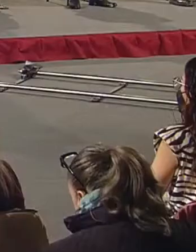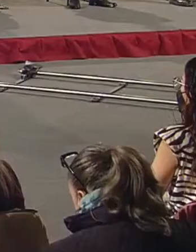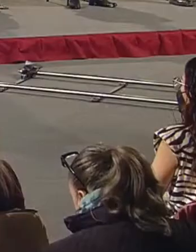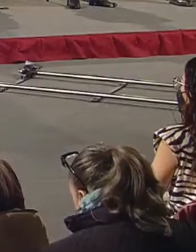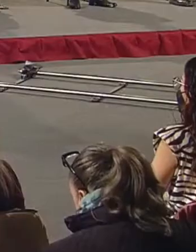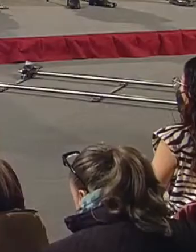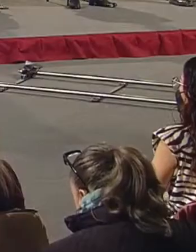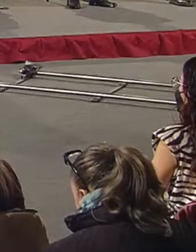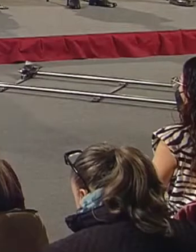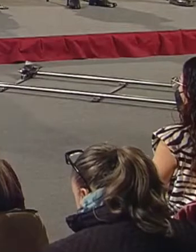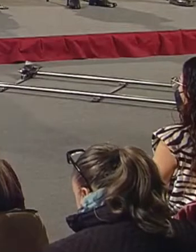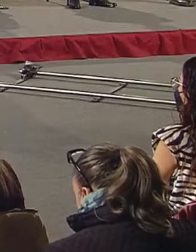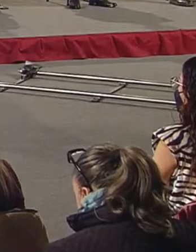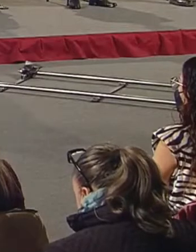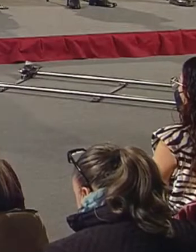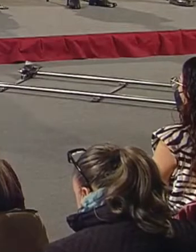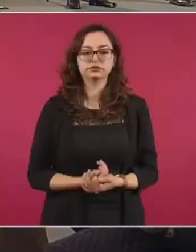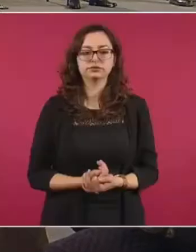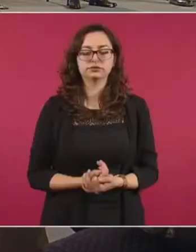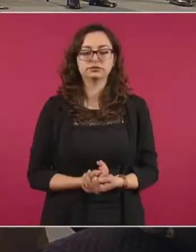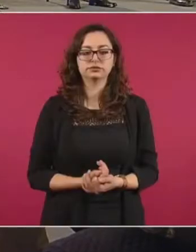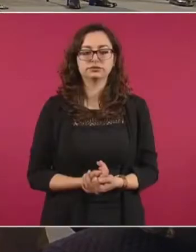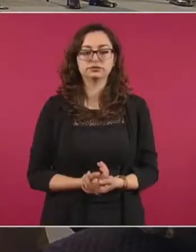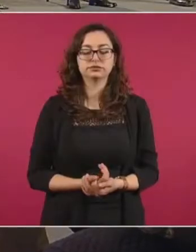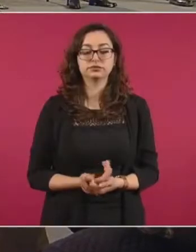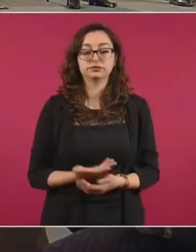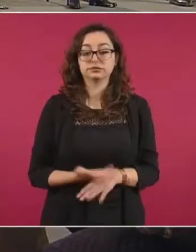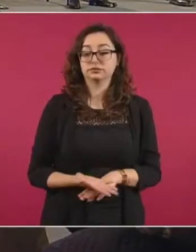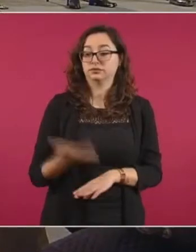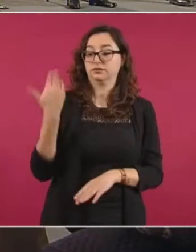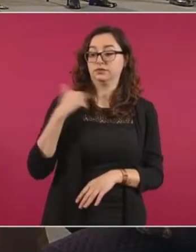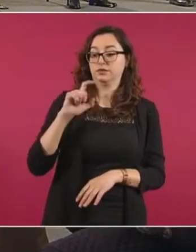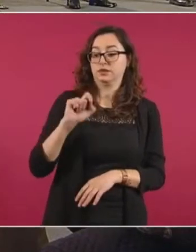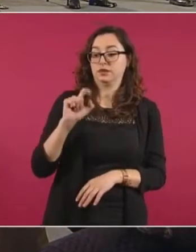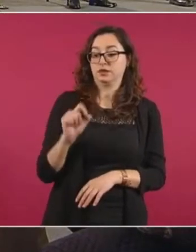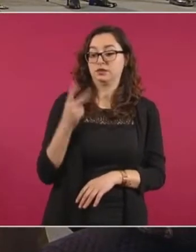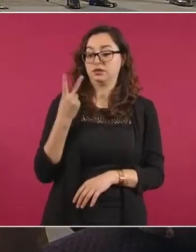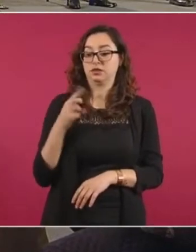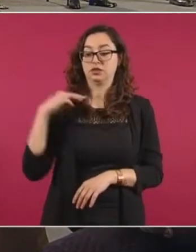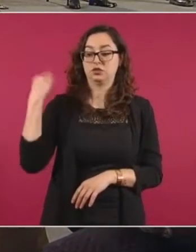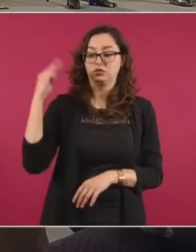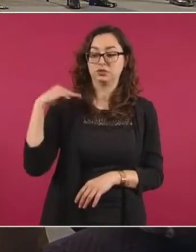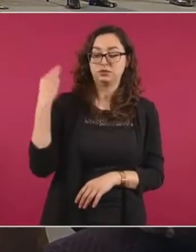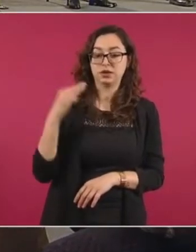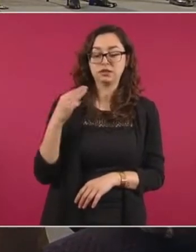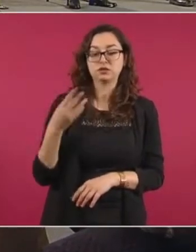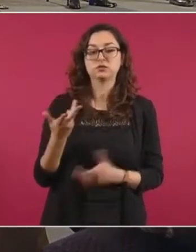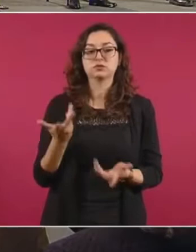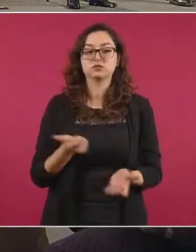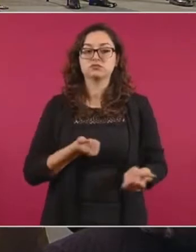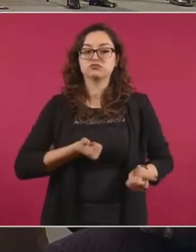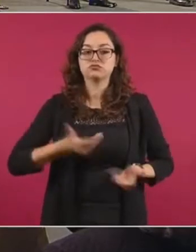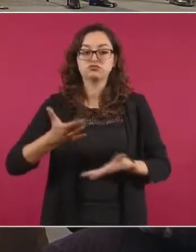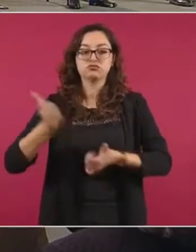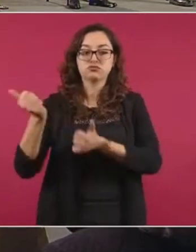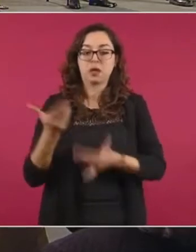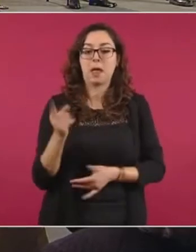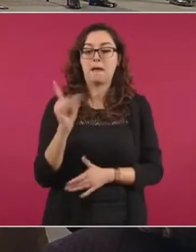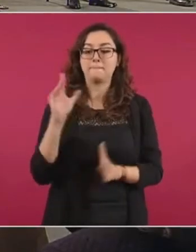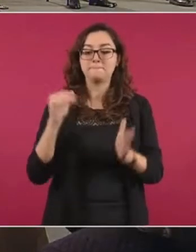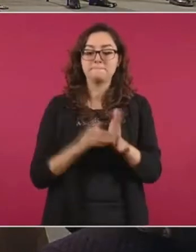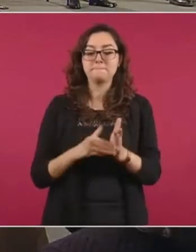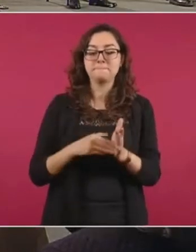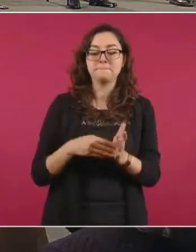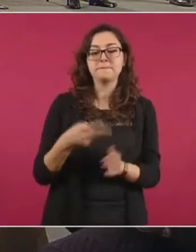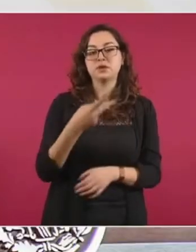El día 22 de marzo, después de la inauguración del aeropuerto, transportamos en llegadas y salidas un total de